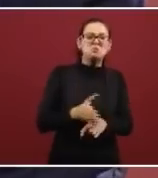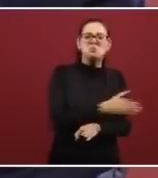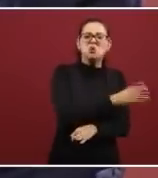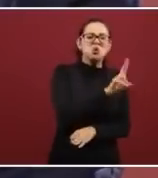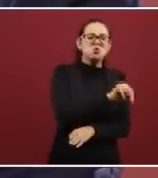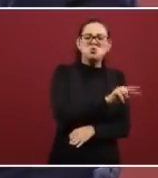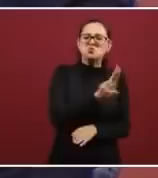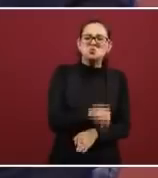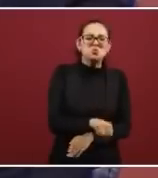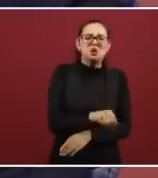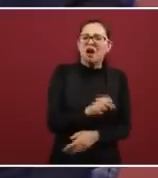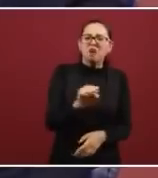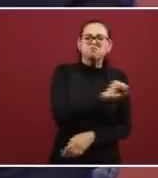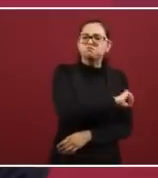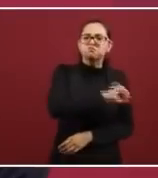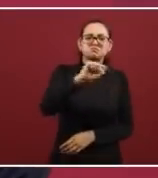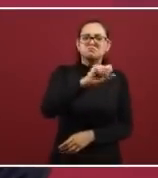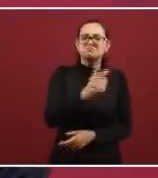estos tecnócratas?